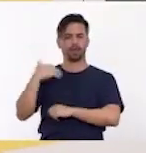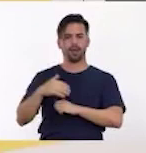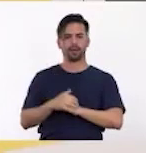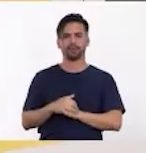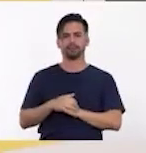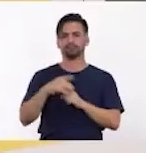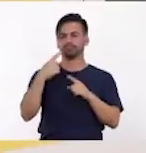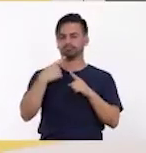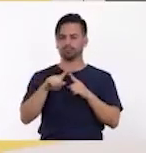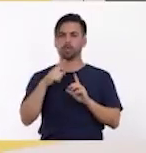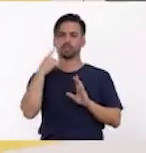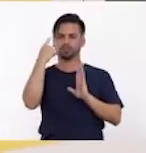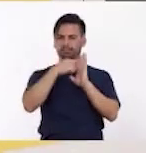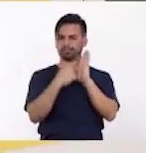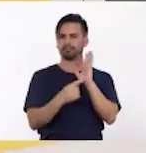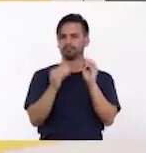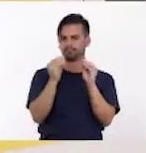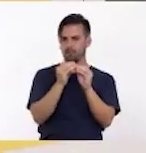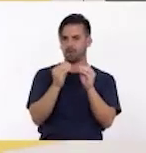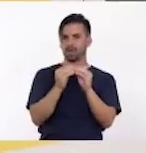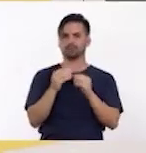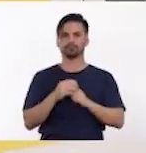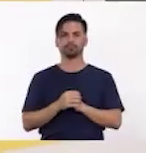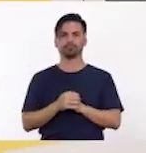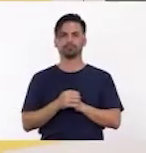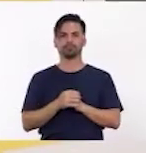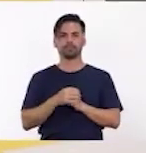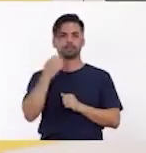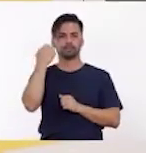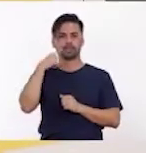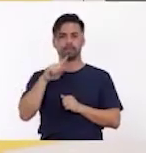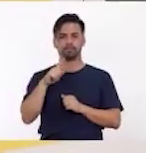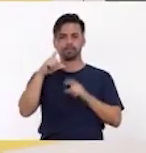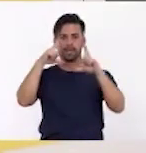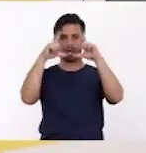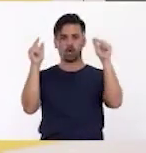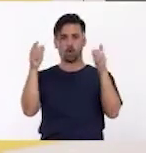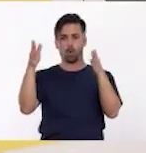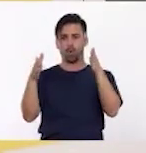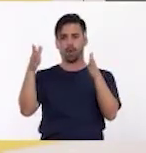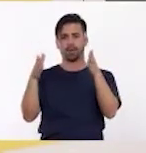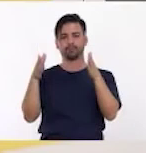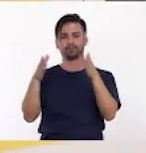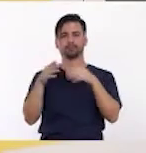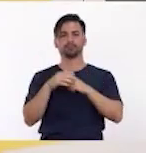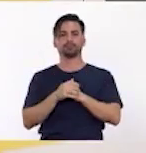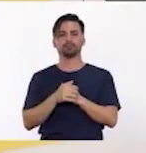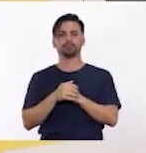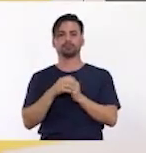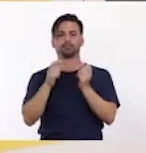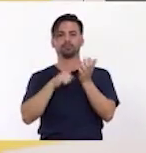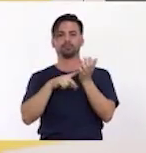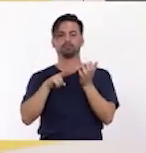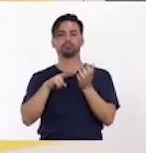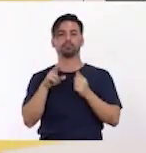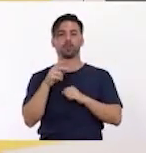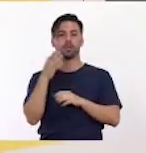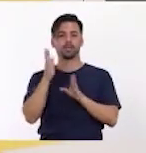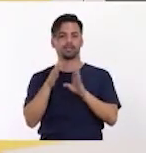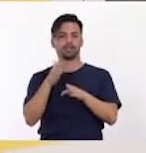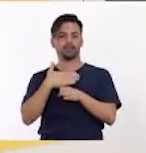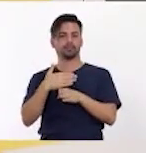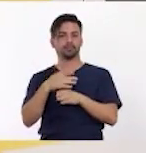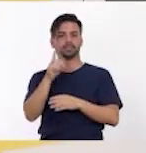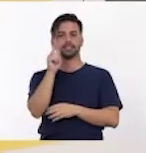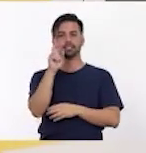esa categoría. Trinidad, en la región central, y el Valle de los Ingenios, patrimonio de la humanidad, y